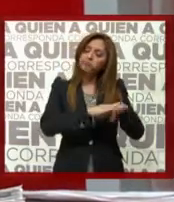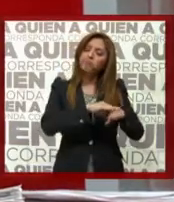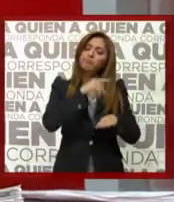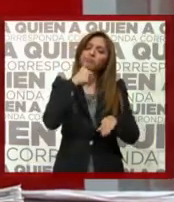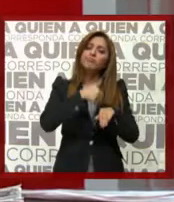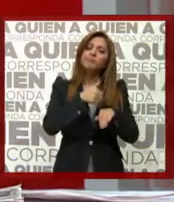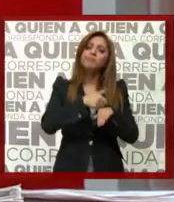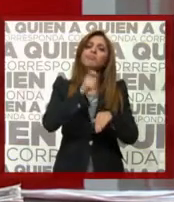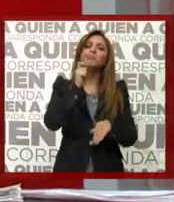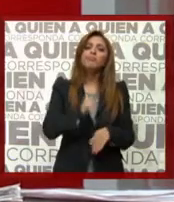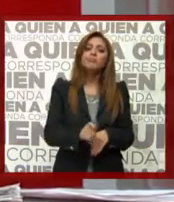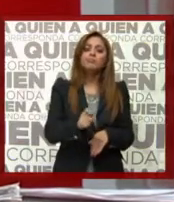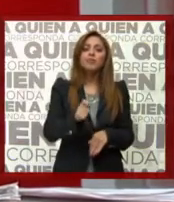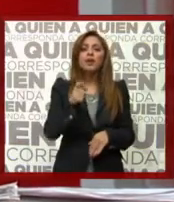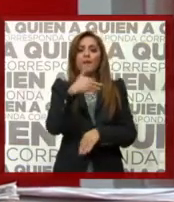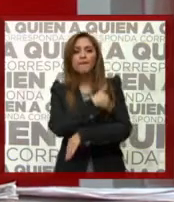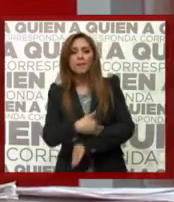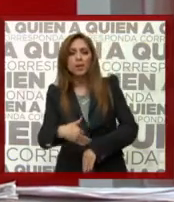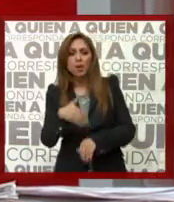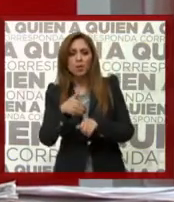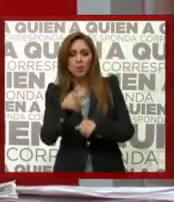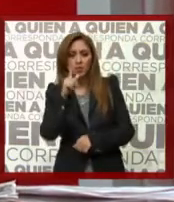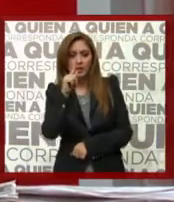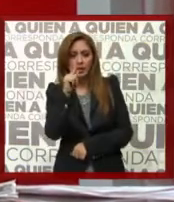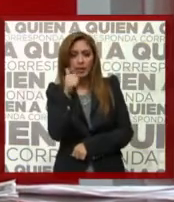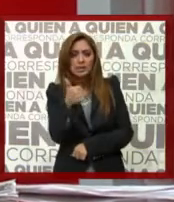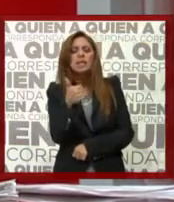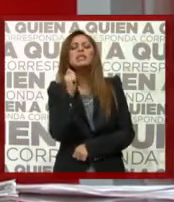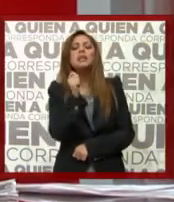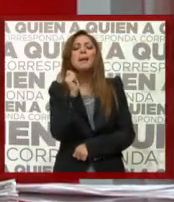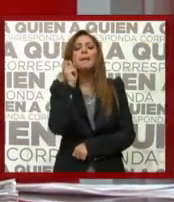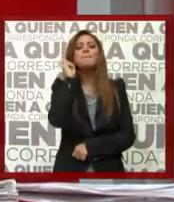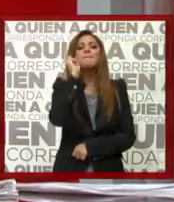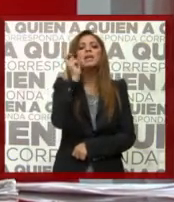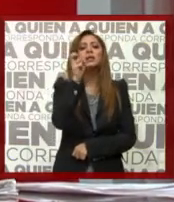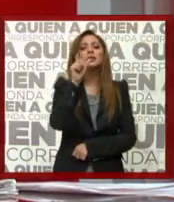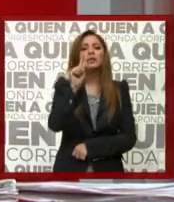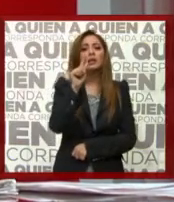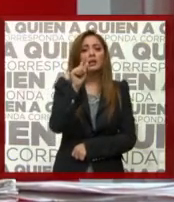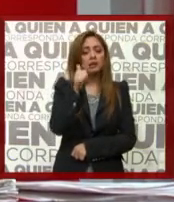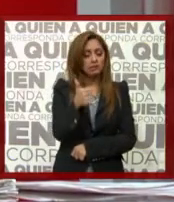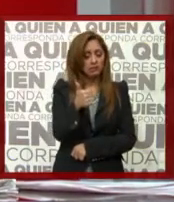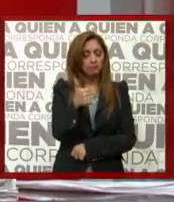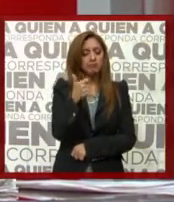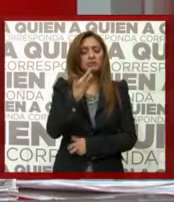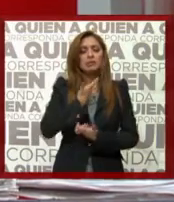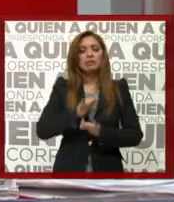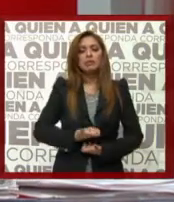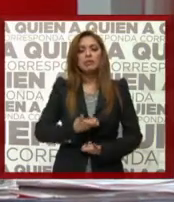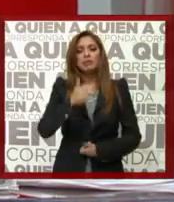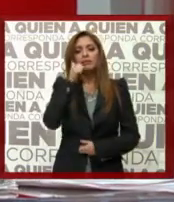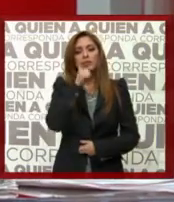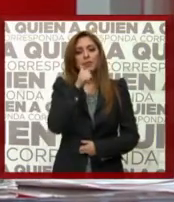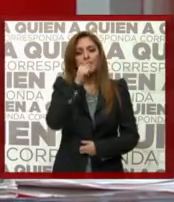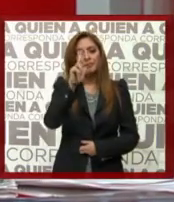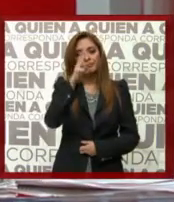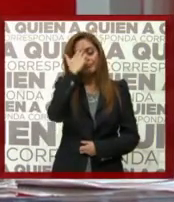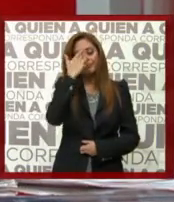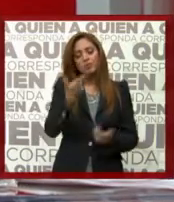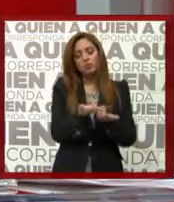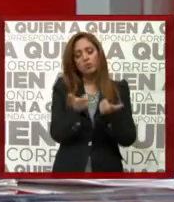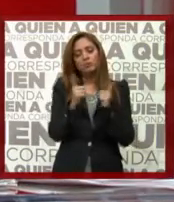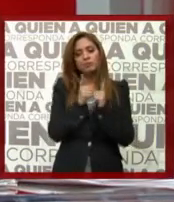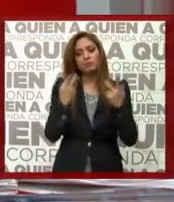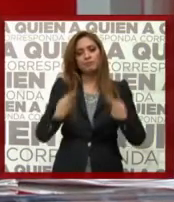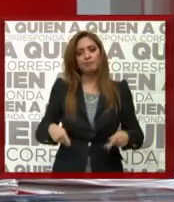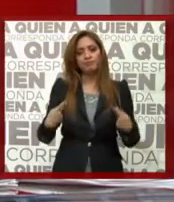familia. El 76 de una ruta. La ruta 76, tristemente, siempre va a ser recordada por un grupo de gente.